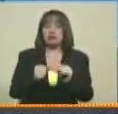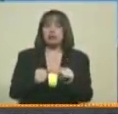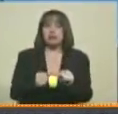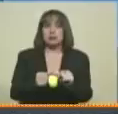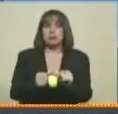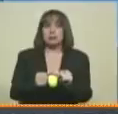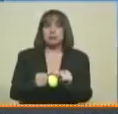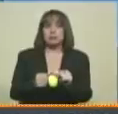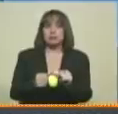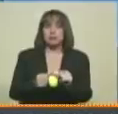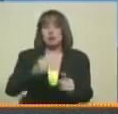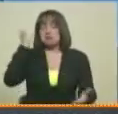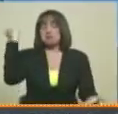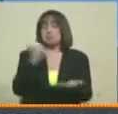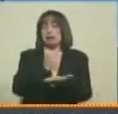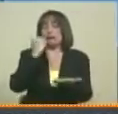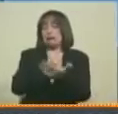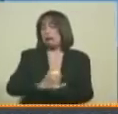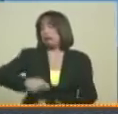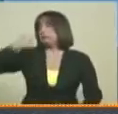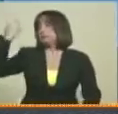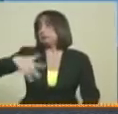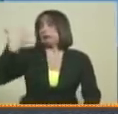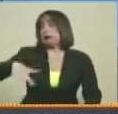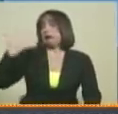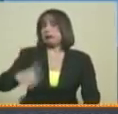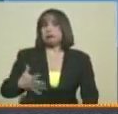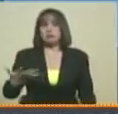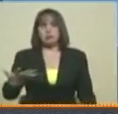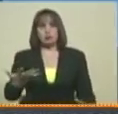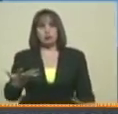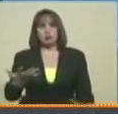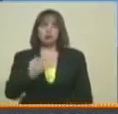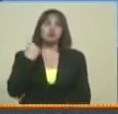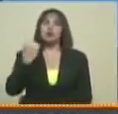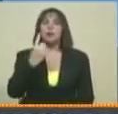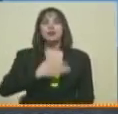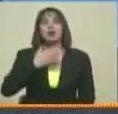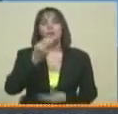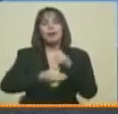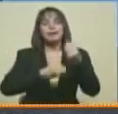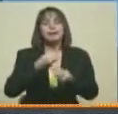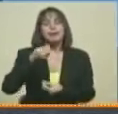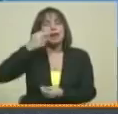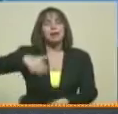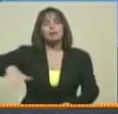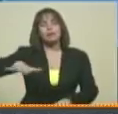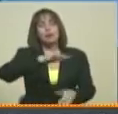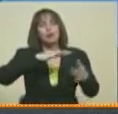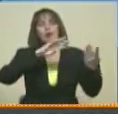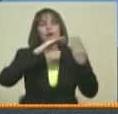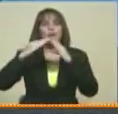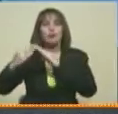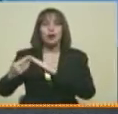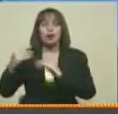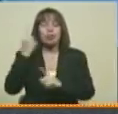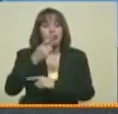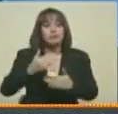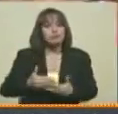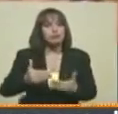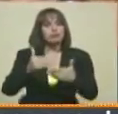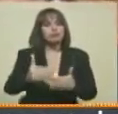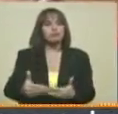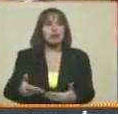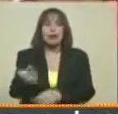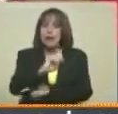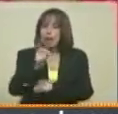el remarcaje criminal de los precios. Y eso solo lo puede hacer el pueblo comunero, más nadie. Por eso tenemos que avanzar en